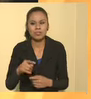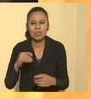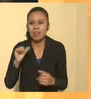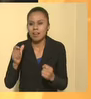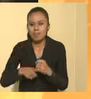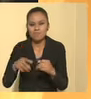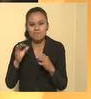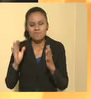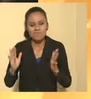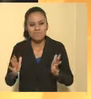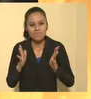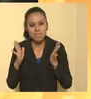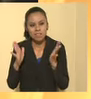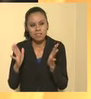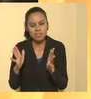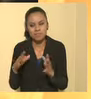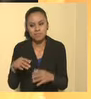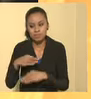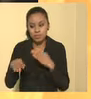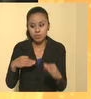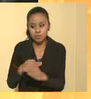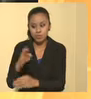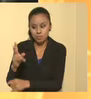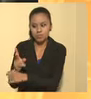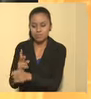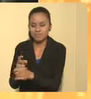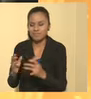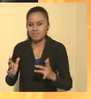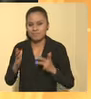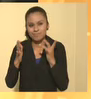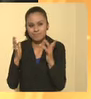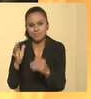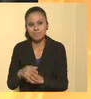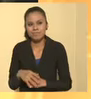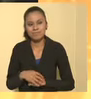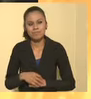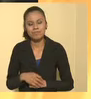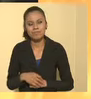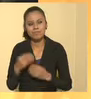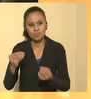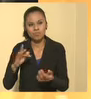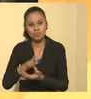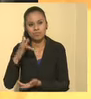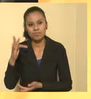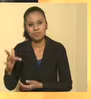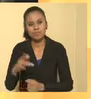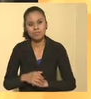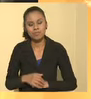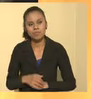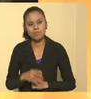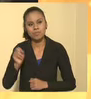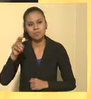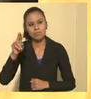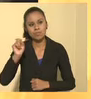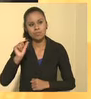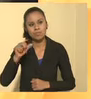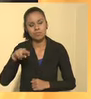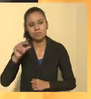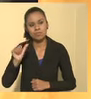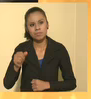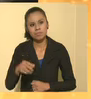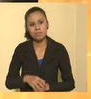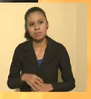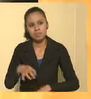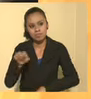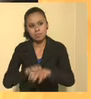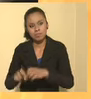increíble. Y bueno, sorprender a todos nuestros invitados y agasajarlos. Pues muchas gracias, Susana Puente, socia fundadora de la